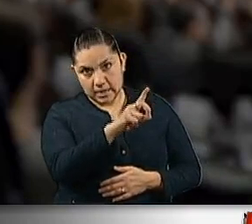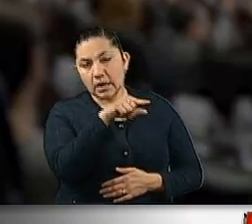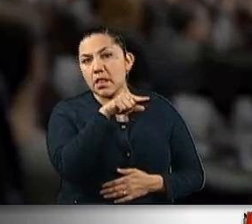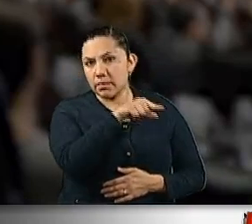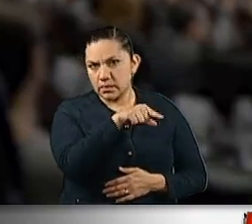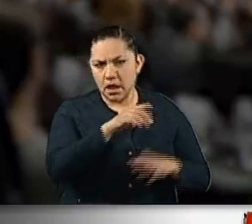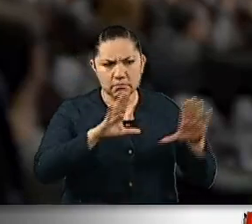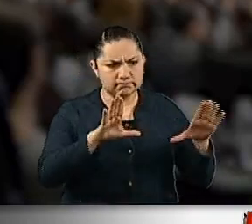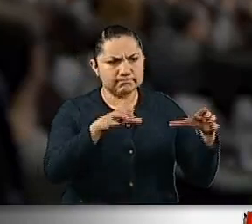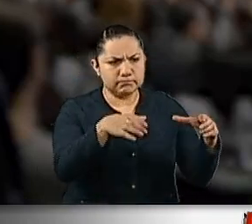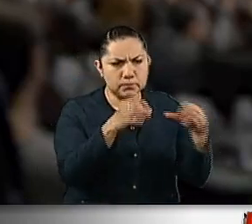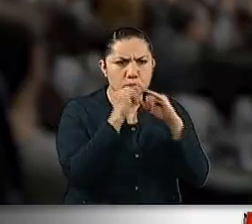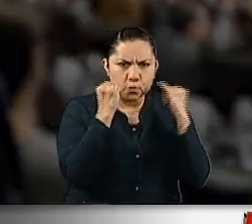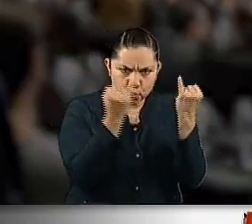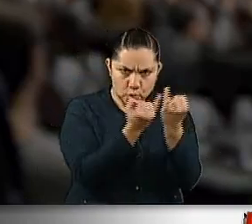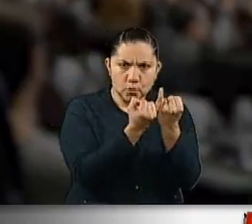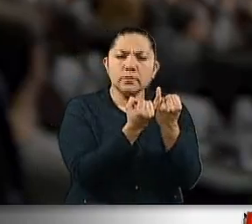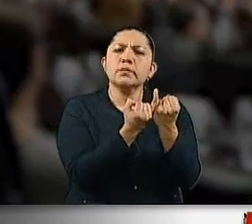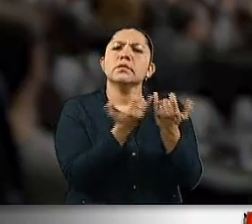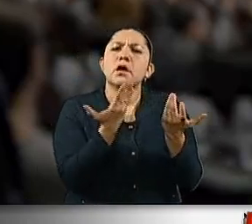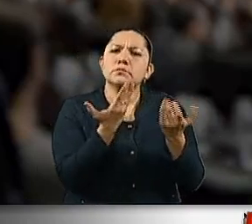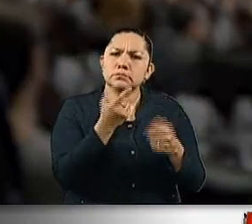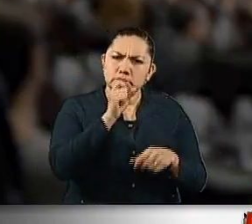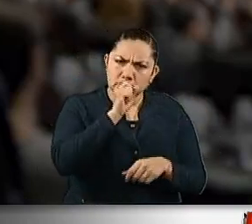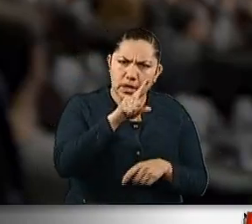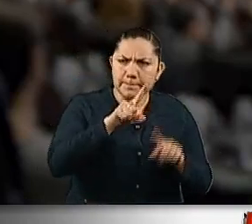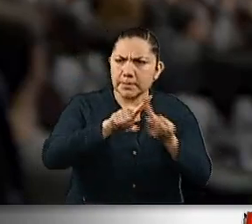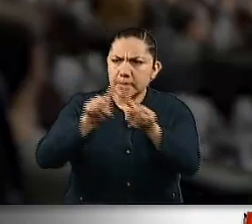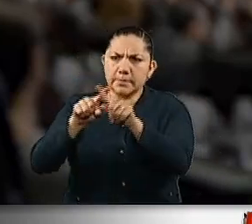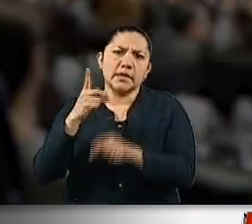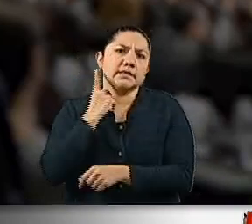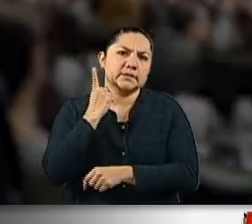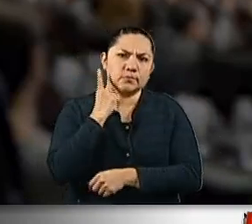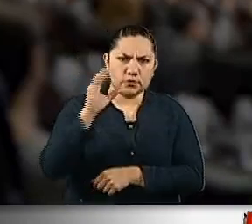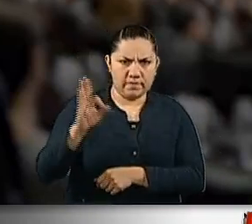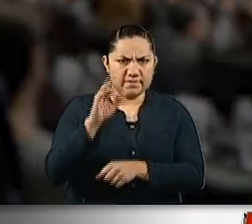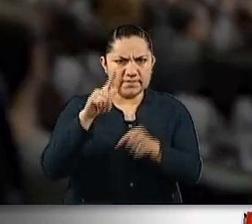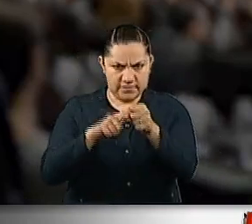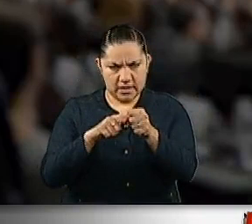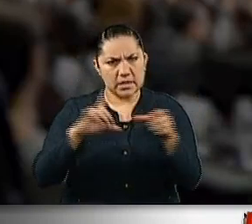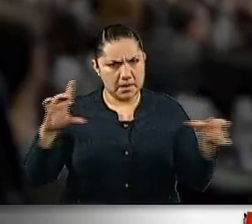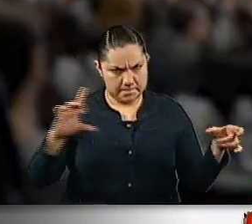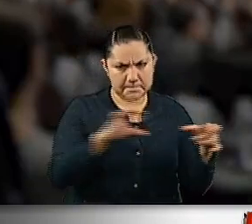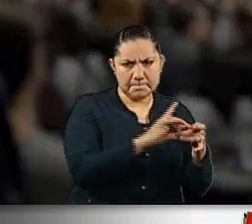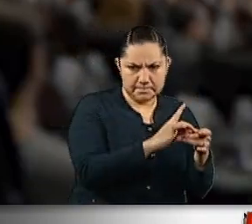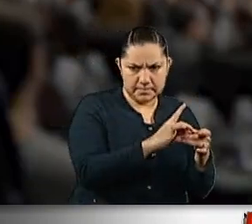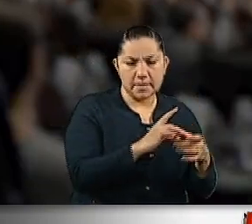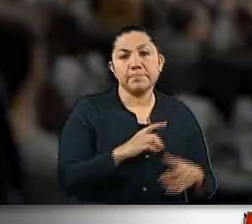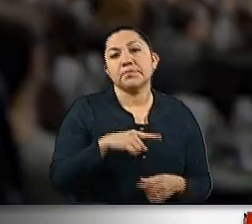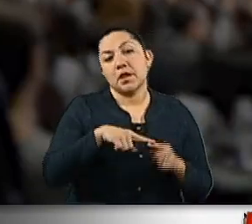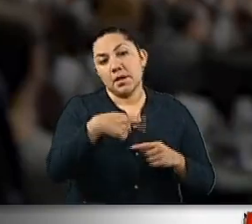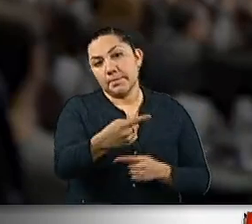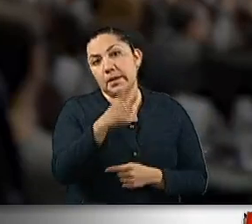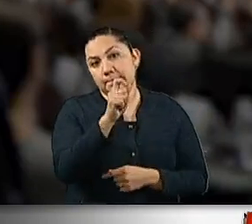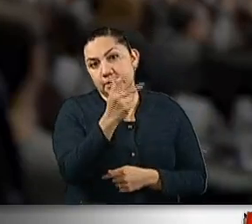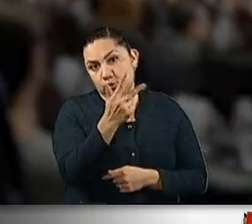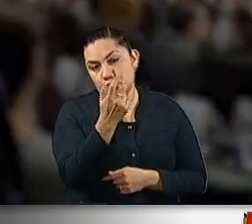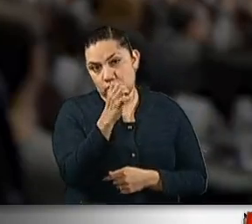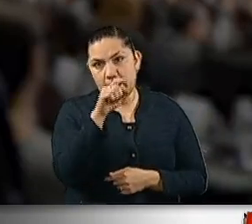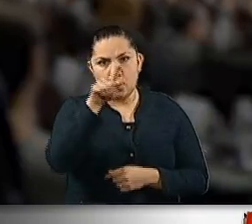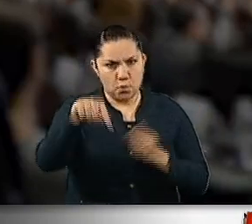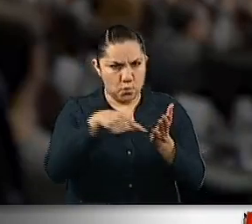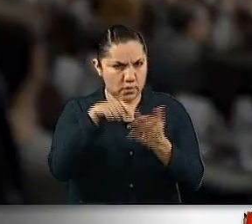su reunión plenaria se realizará en conjunto con los diputados federales el próximo sábado 28 de enero en el Estado de